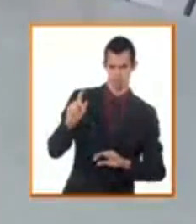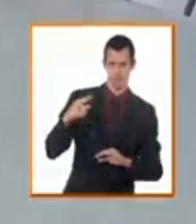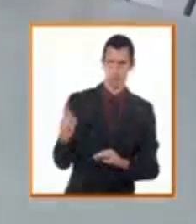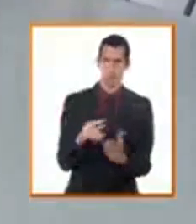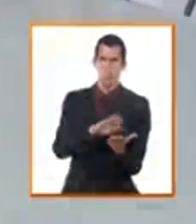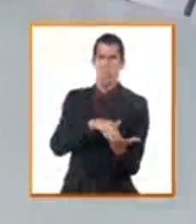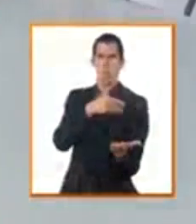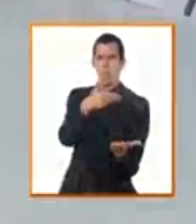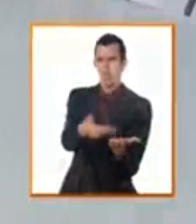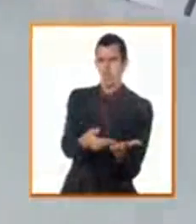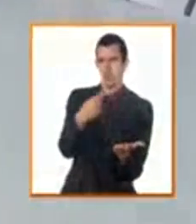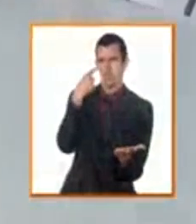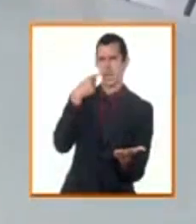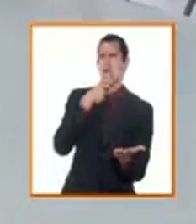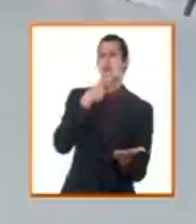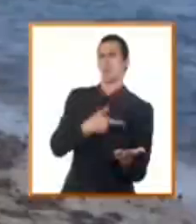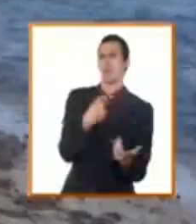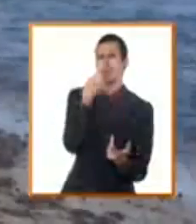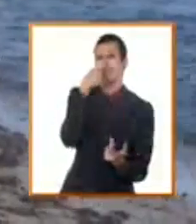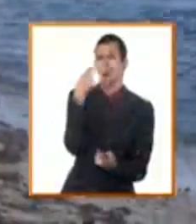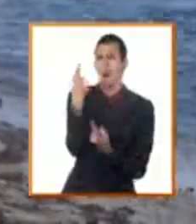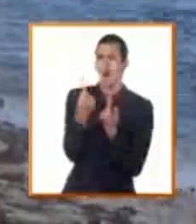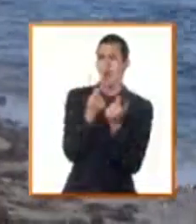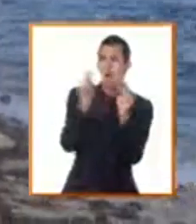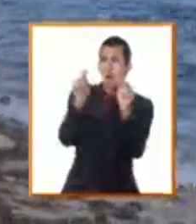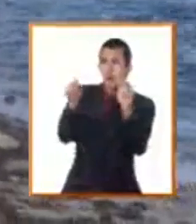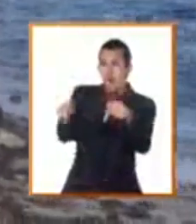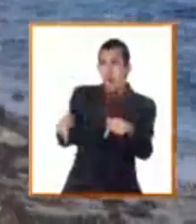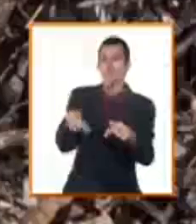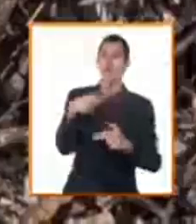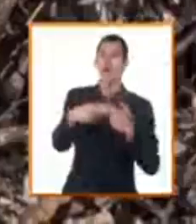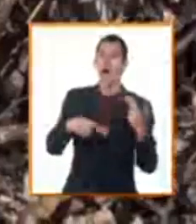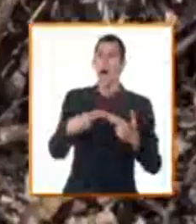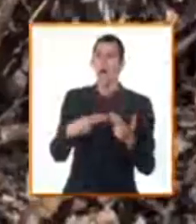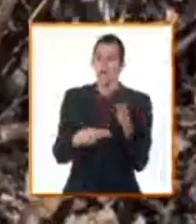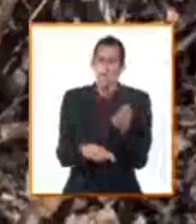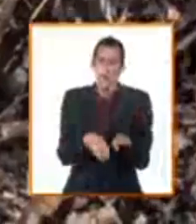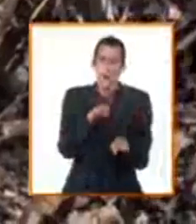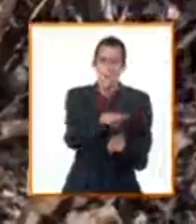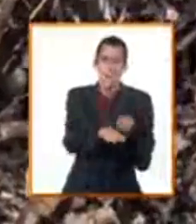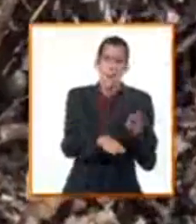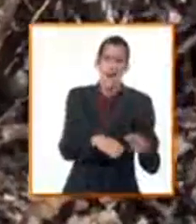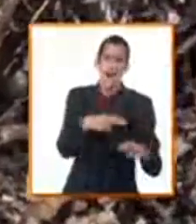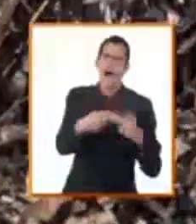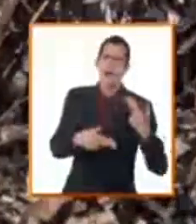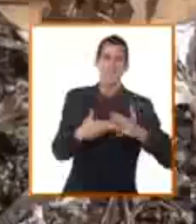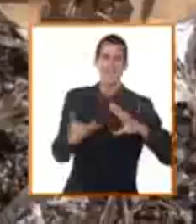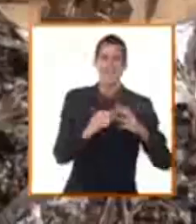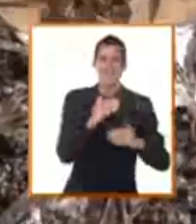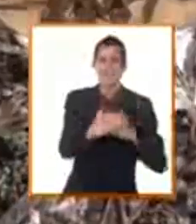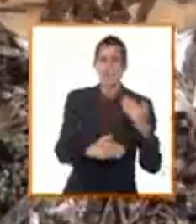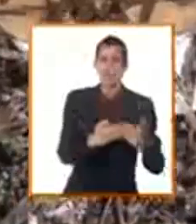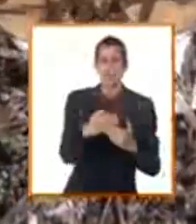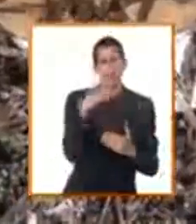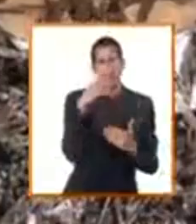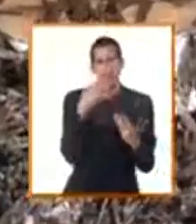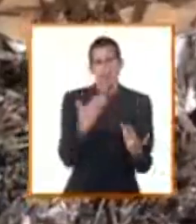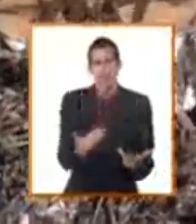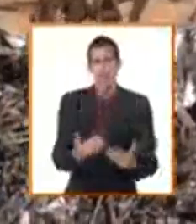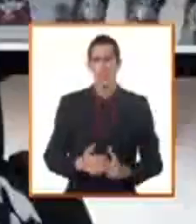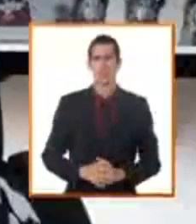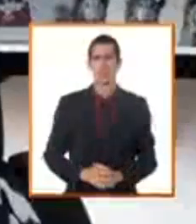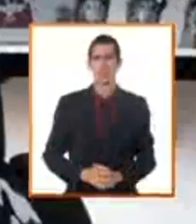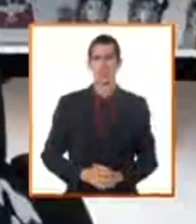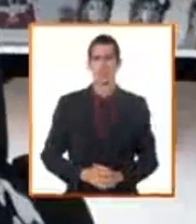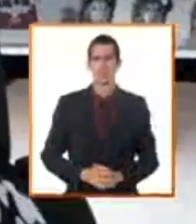de programa relacionados con la lucha contra el tráfico y el uso indebido de drogas, así como coadyuvar a la ejecución